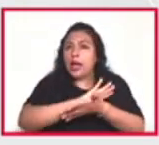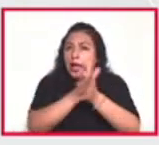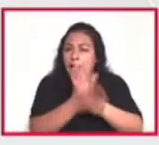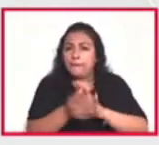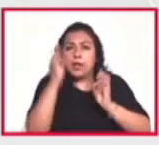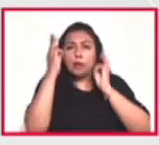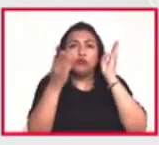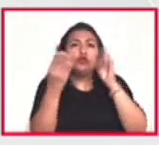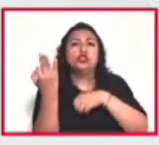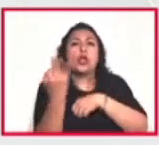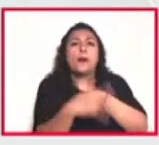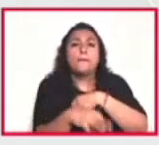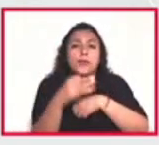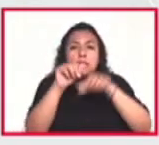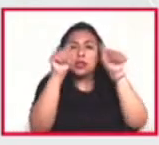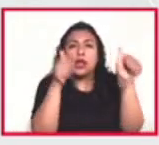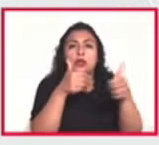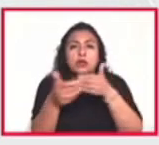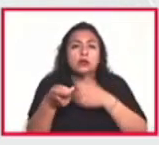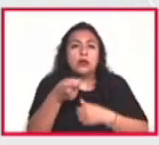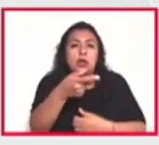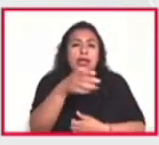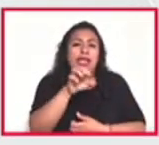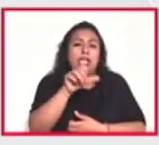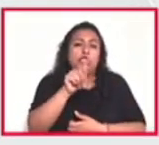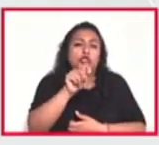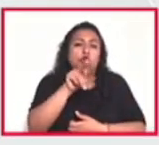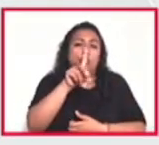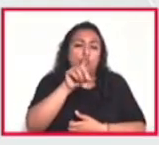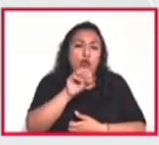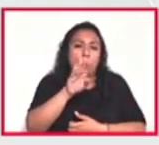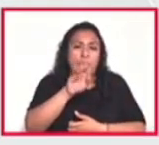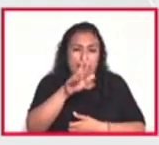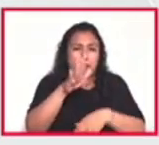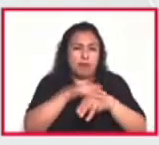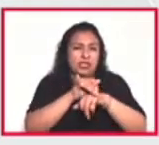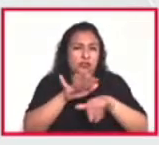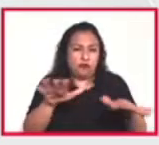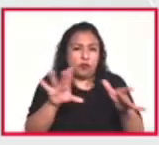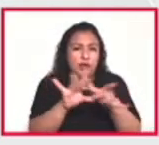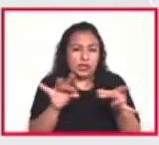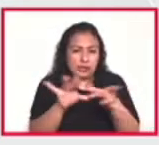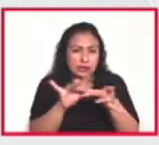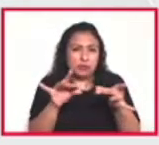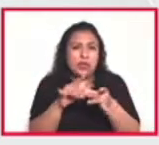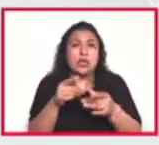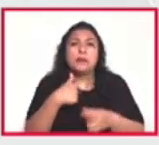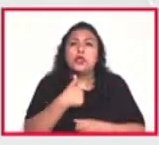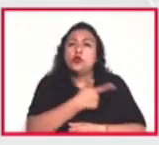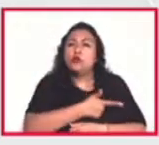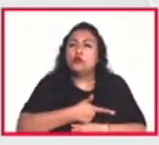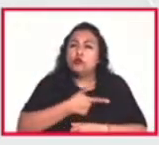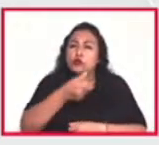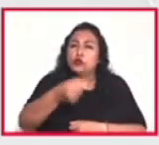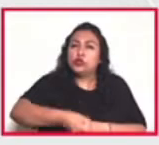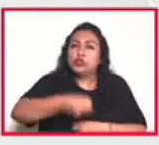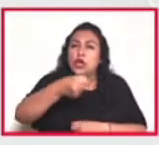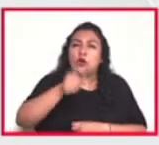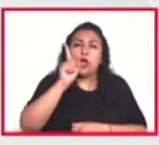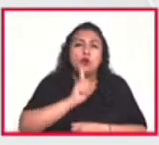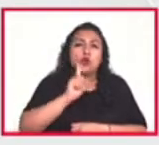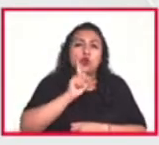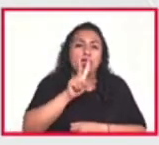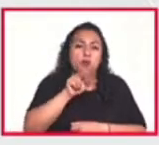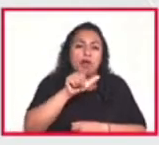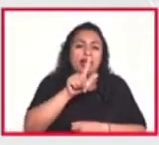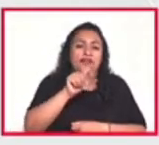contemporáneo bajo el nombre de Estudio Berlín. Y para más información y que nos platique al respecto, me da muchísimo gusto saludar a Valentina